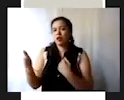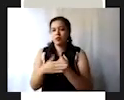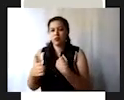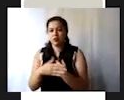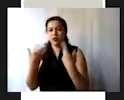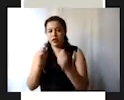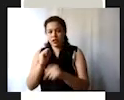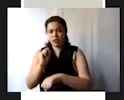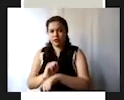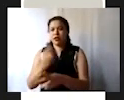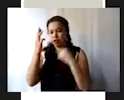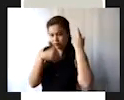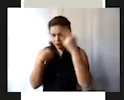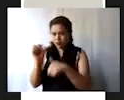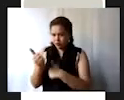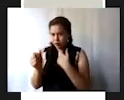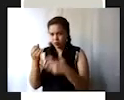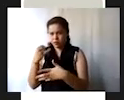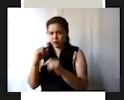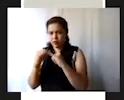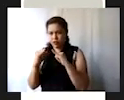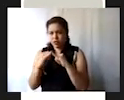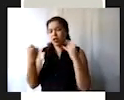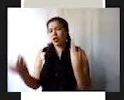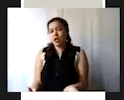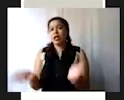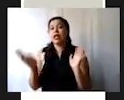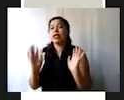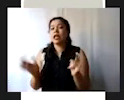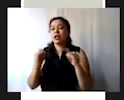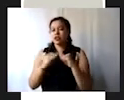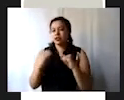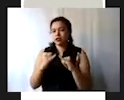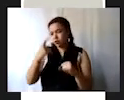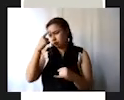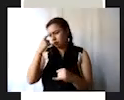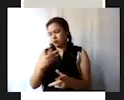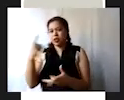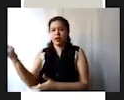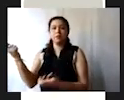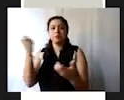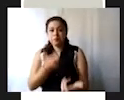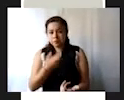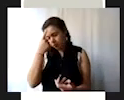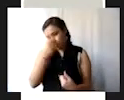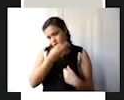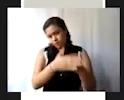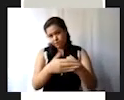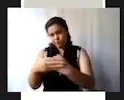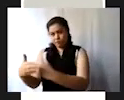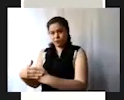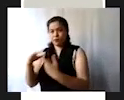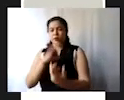pues bueno, con aquellas instituciones que han logrado a través de un financiamiento de convocatoria,